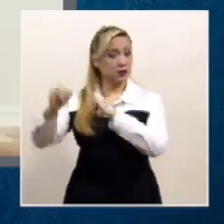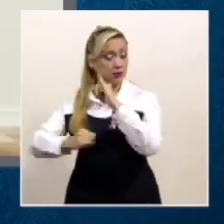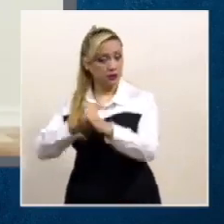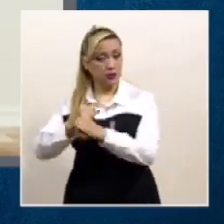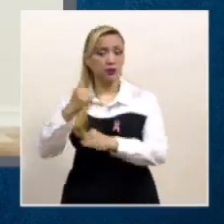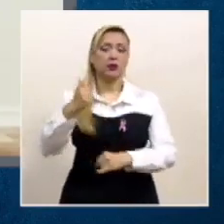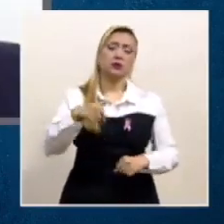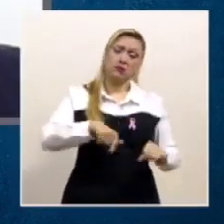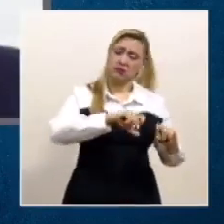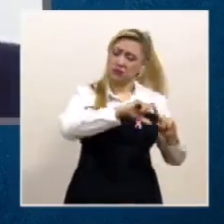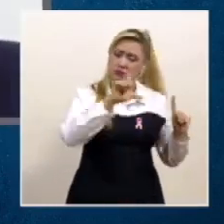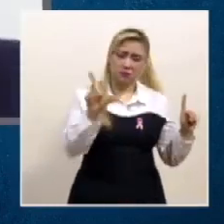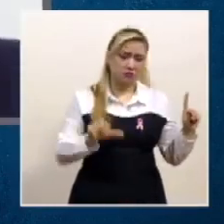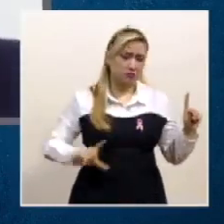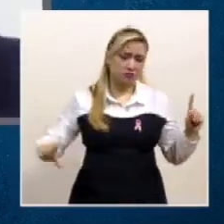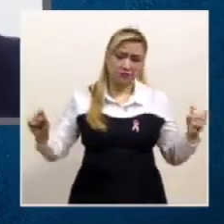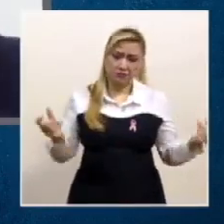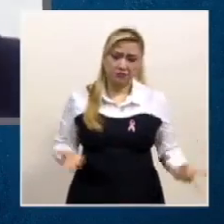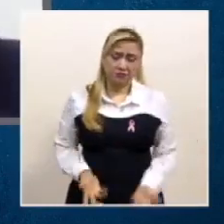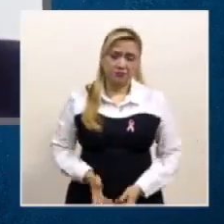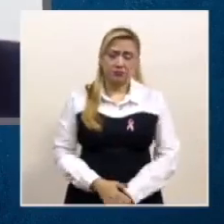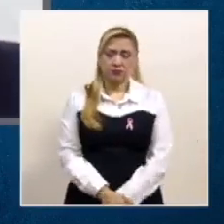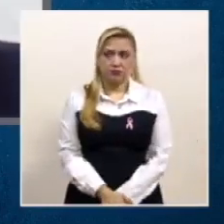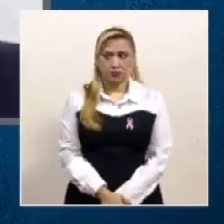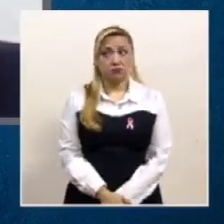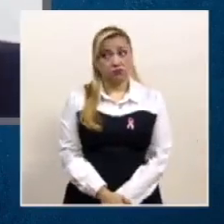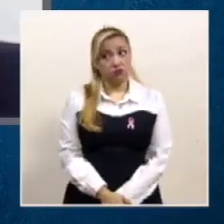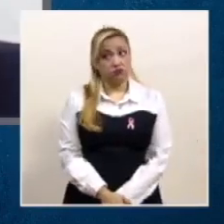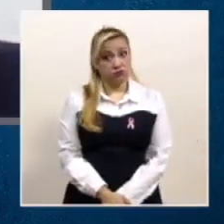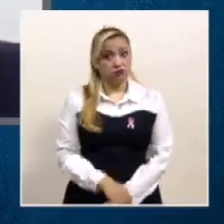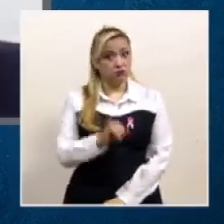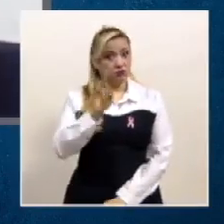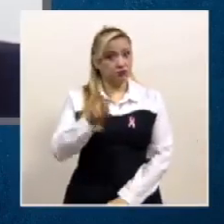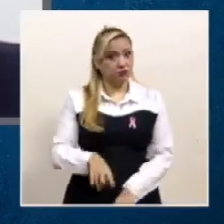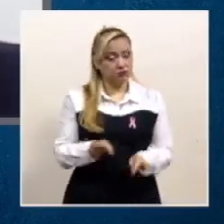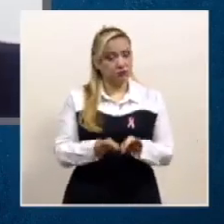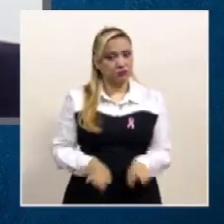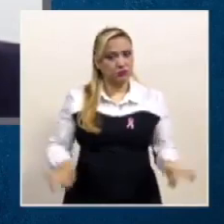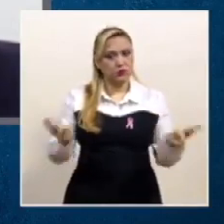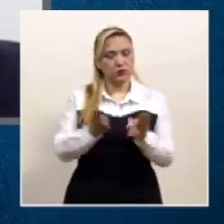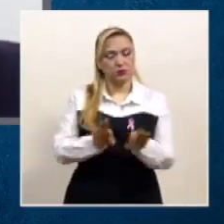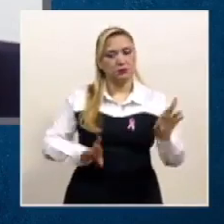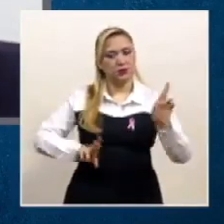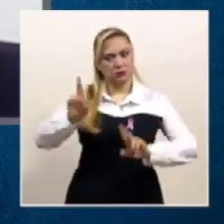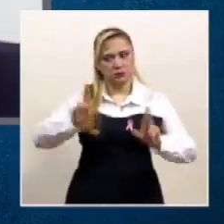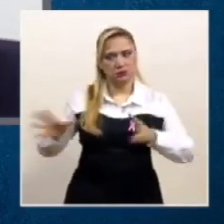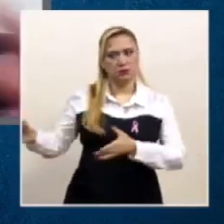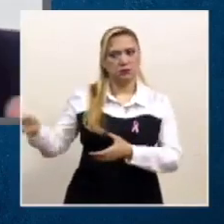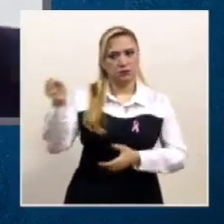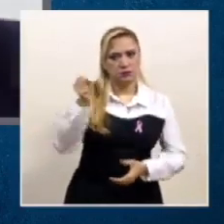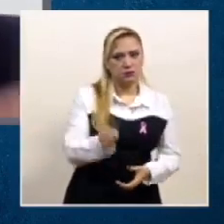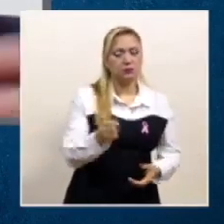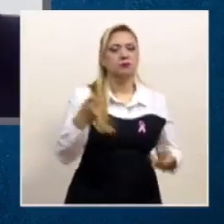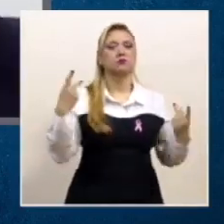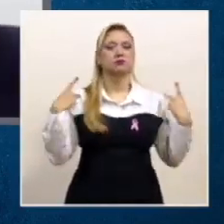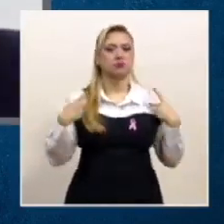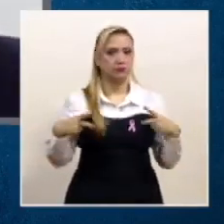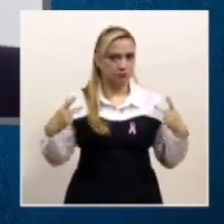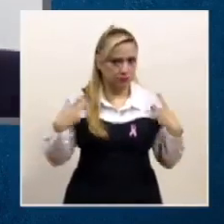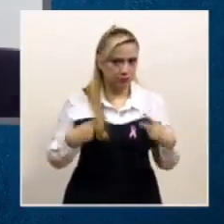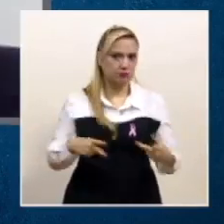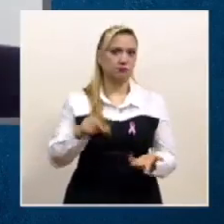como nacionales. Muy bien, pues sin duda es un ejemplo importante de la participación, digamos, de los mecanismos